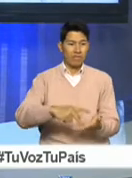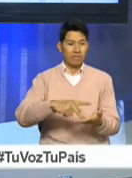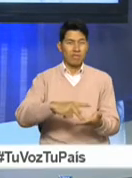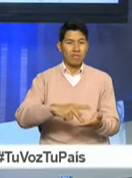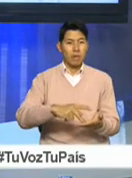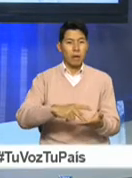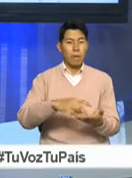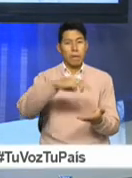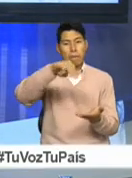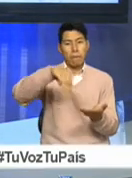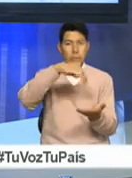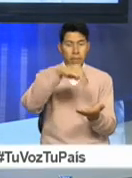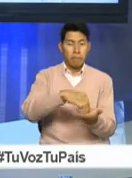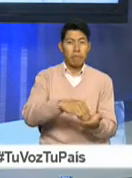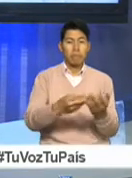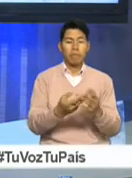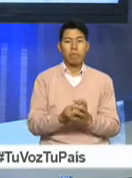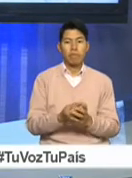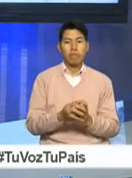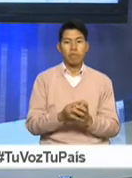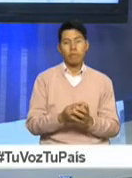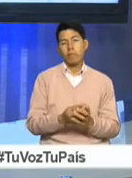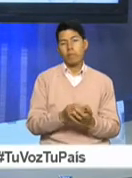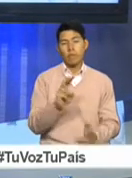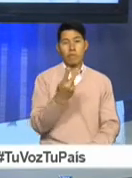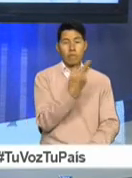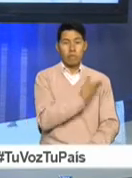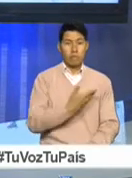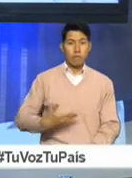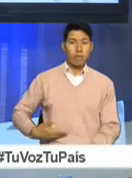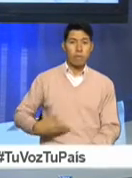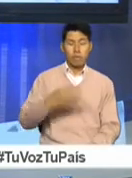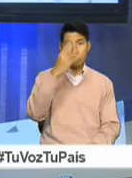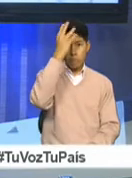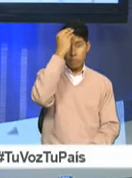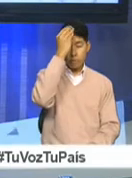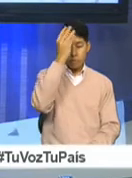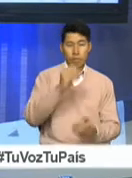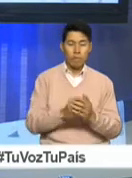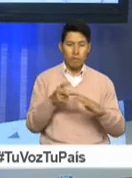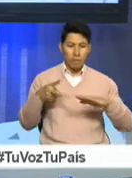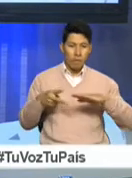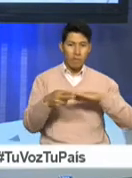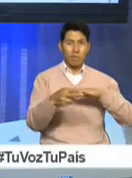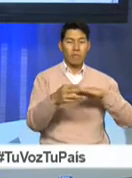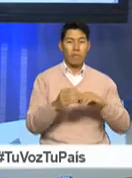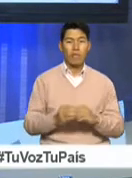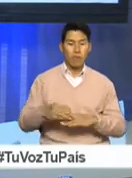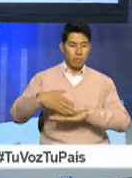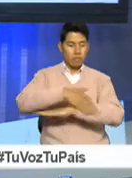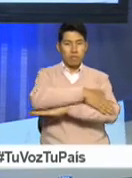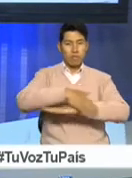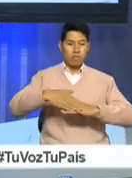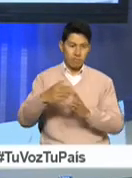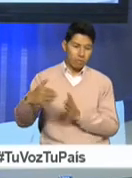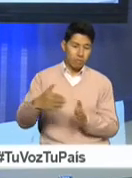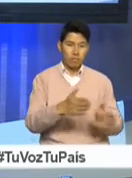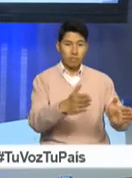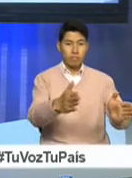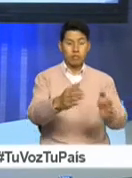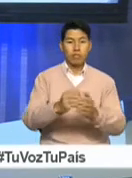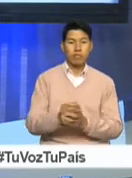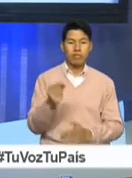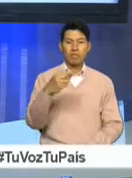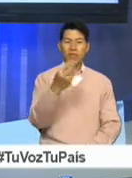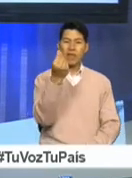vicepresidente de la república jorge glass inauguró la vía damas puerto con quillo la obra tiene una inversión de casi 9 millones de dólares